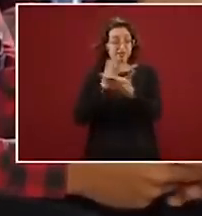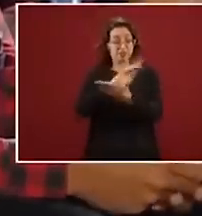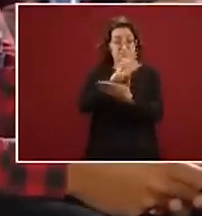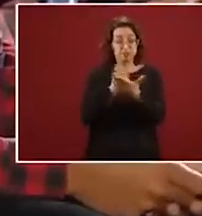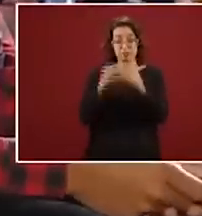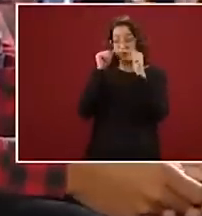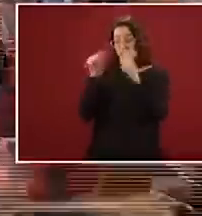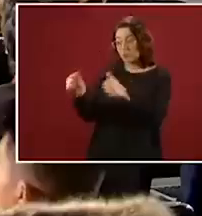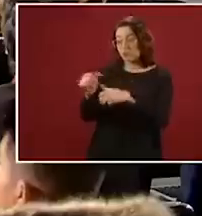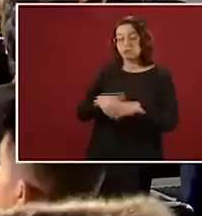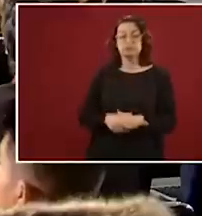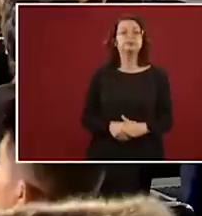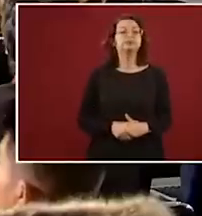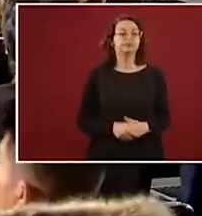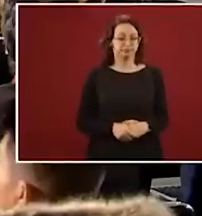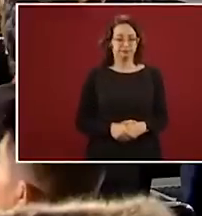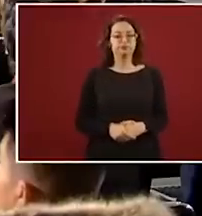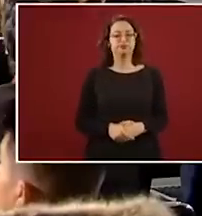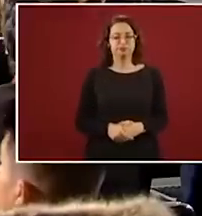Sí, ahora que vienen,